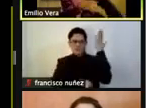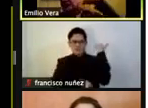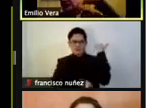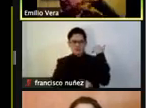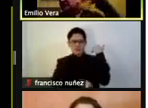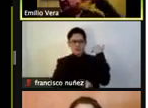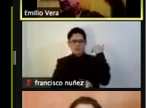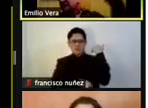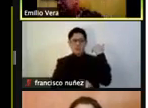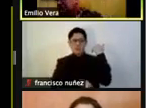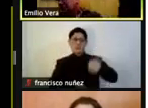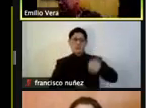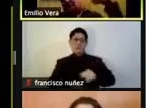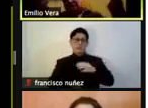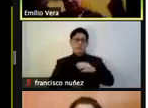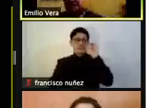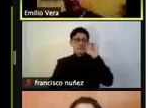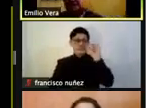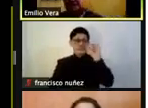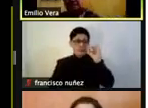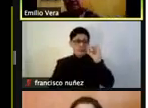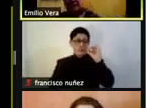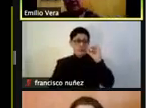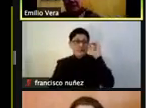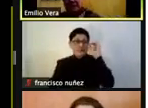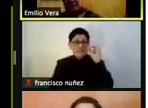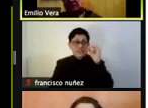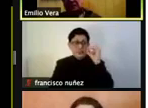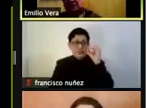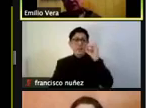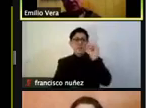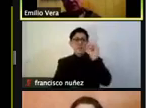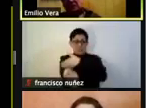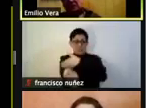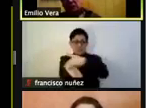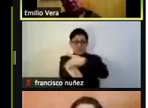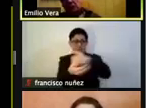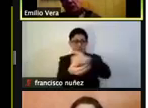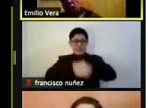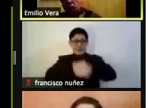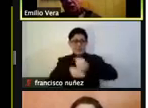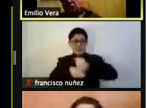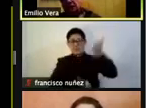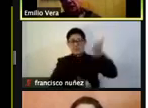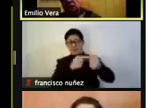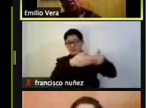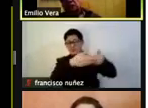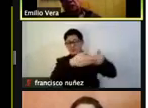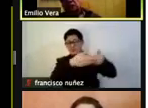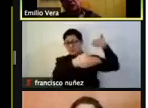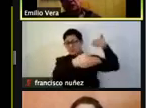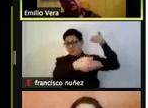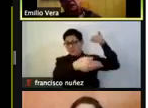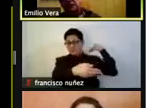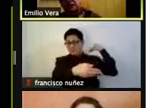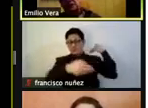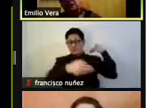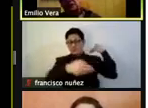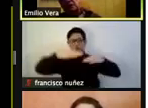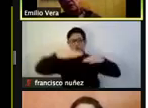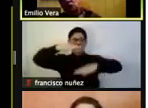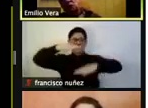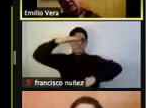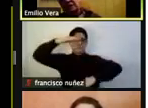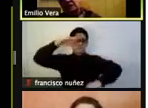recién nacida. Y sin embargo, de todas maneras, vemos el mojo oceánico muy perfectamente y vemos la estructura típica de la